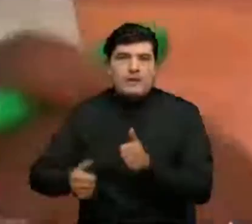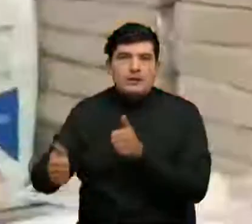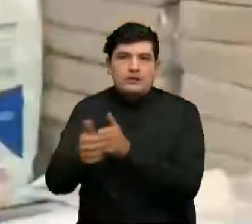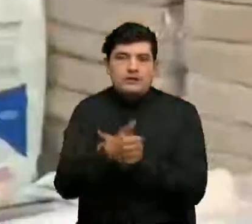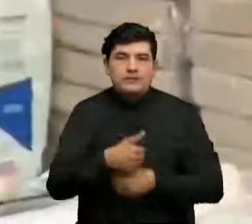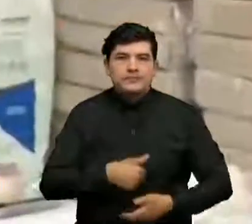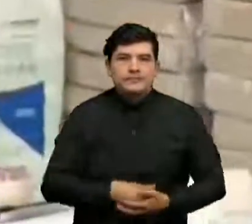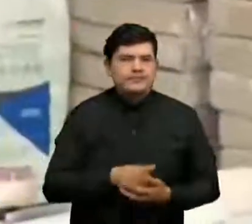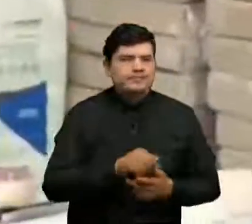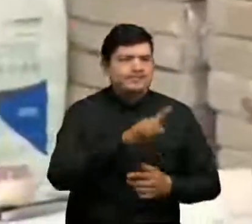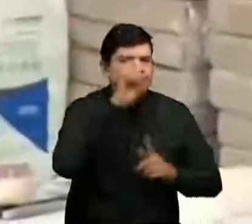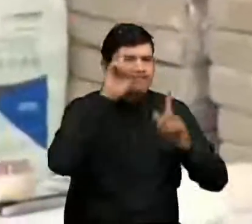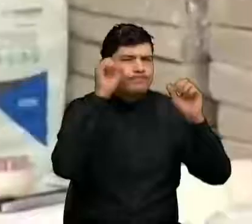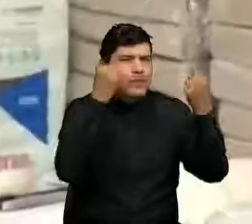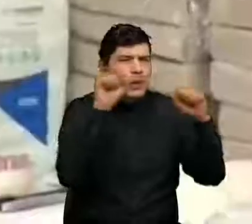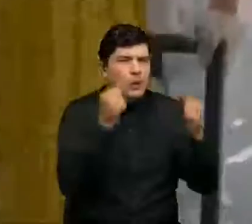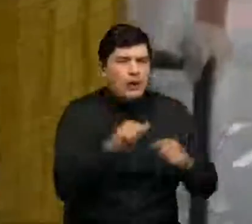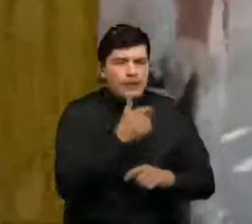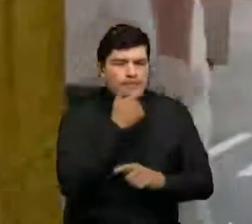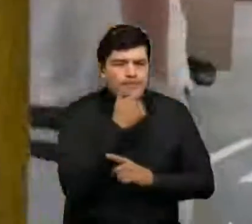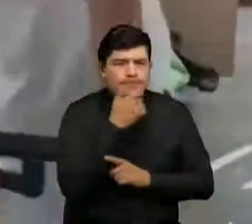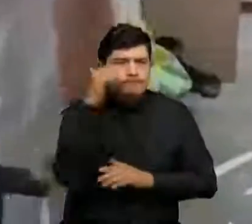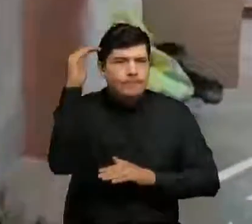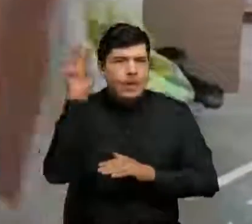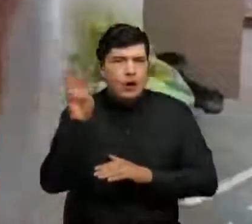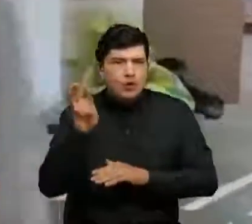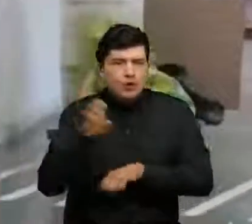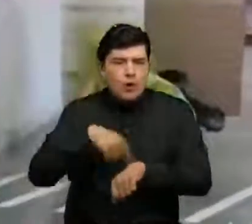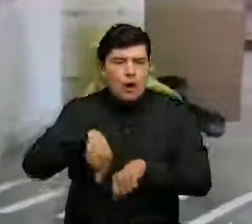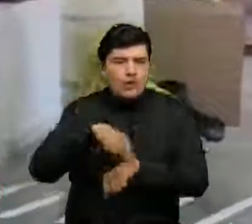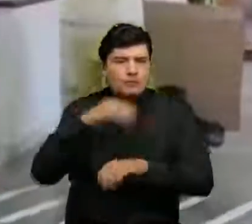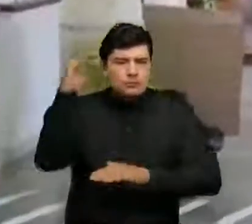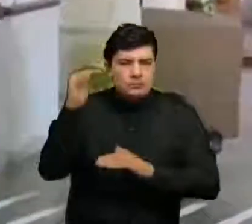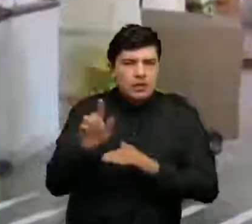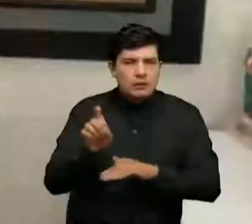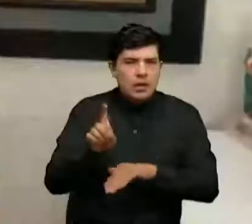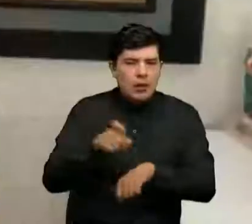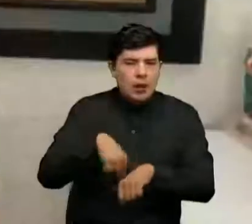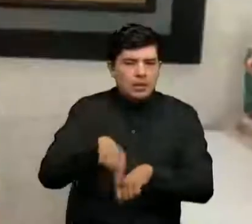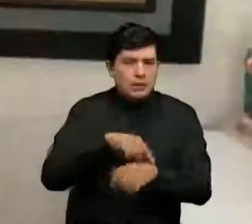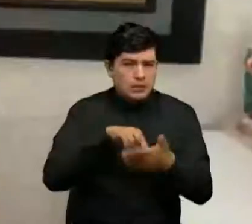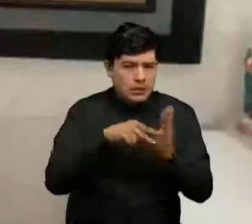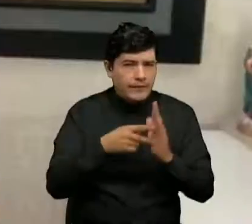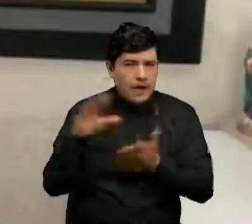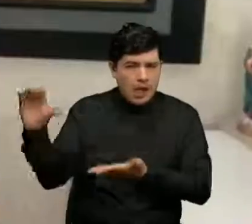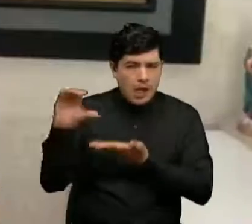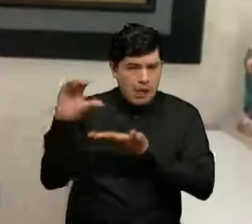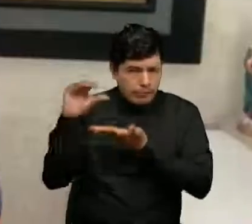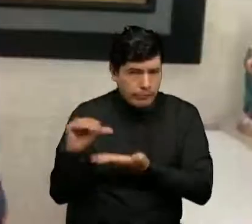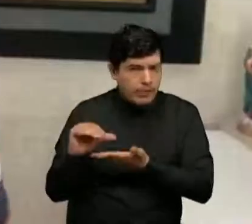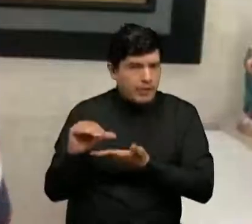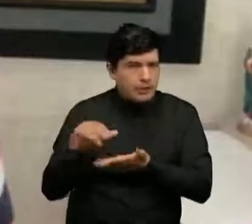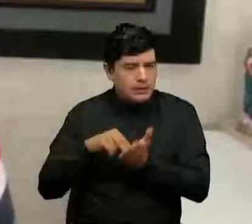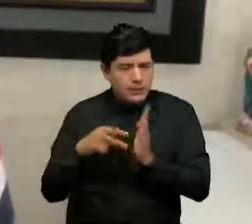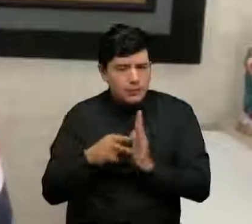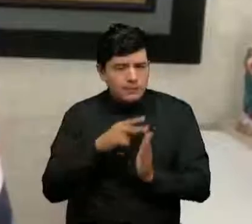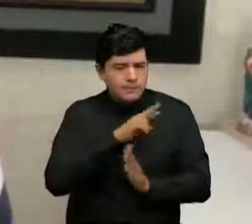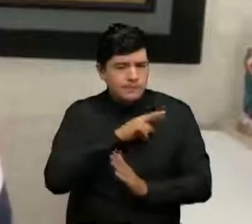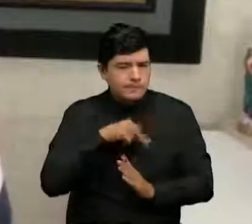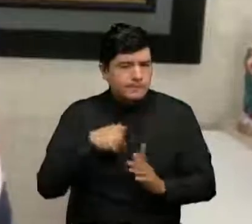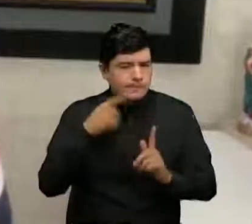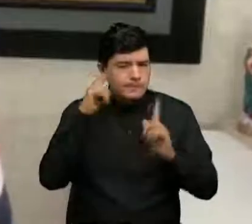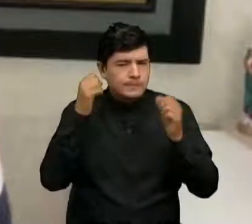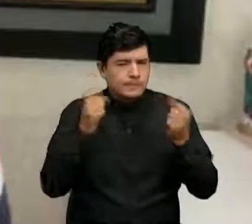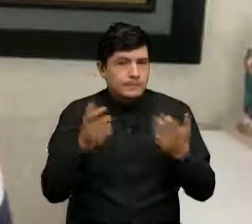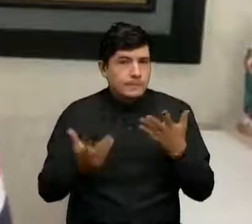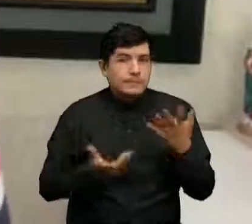medida afectará el salario de los trabajadores. Los salarios no se reducirán y se respetarán los derechos adquiridos en los